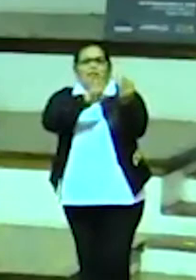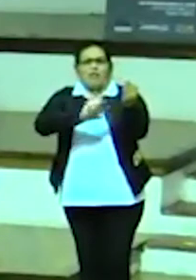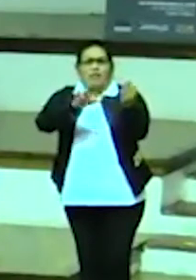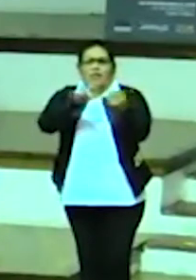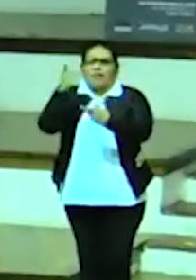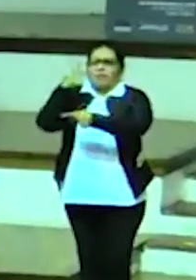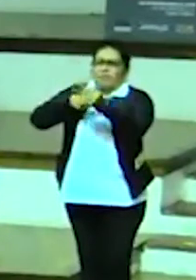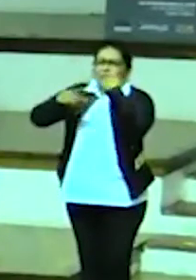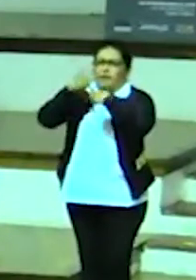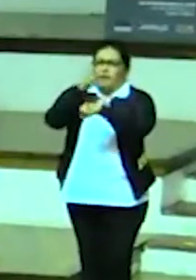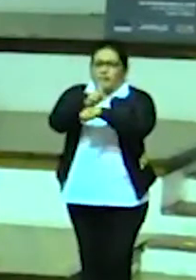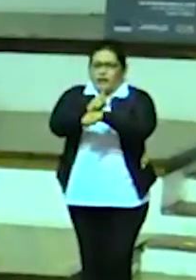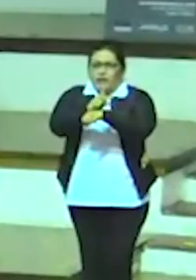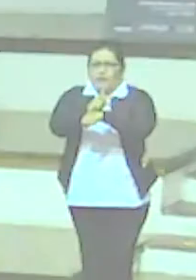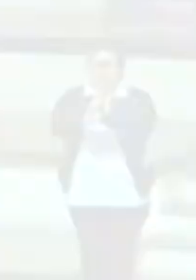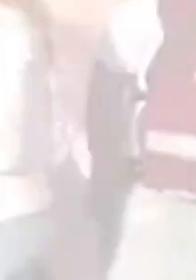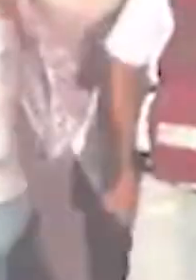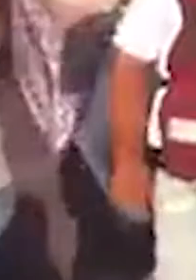el feminicidio.